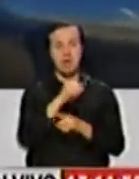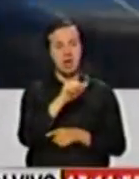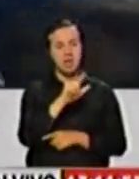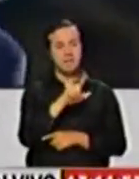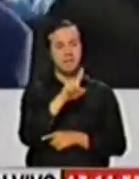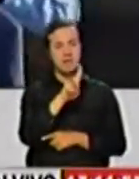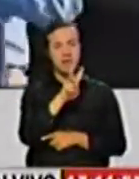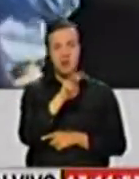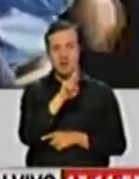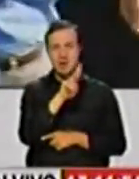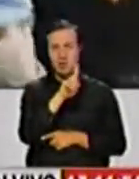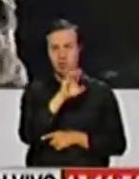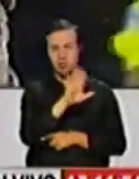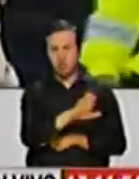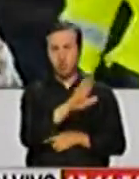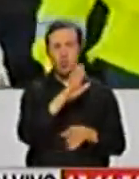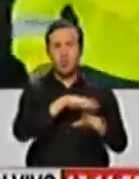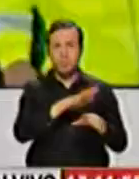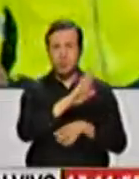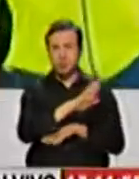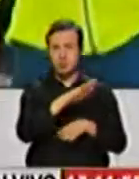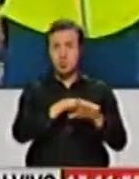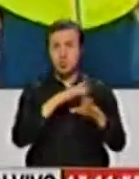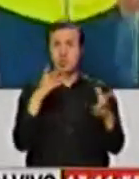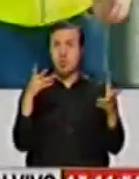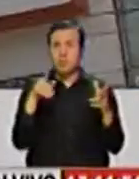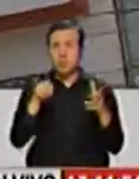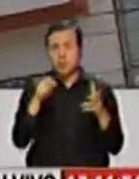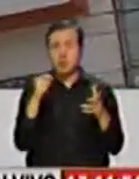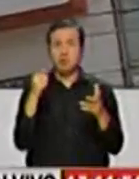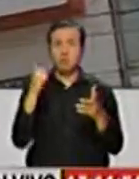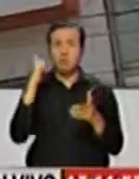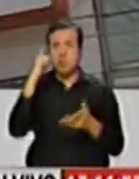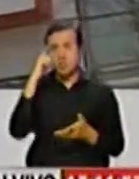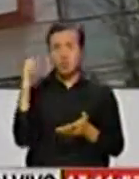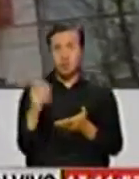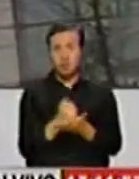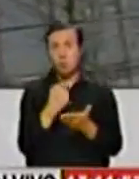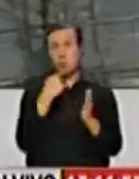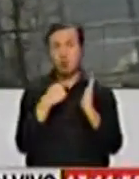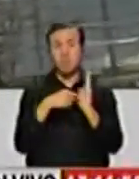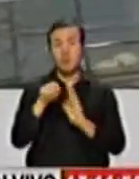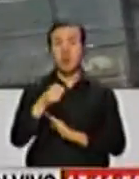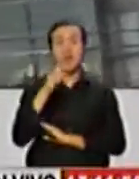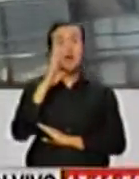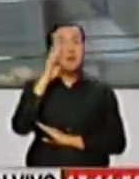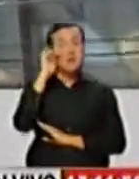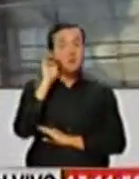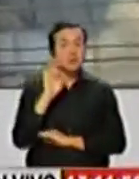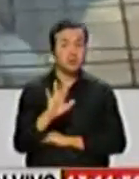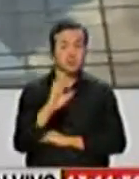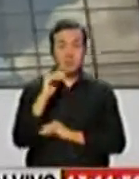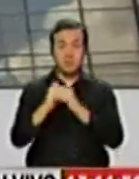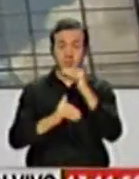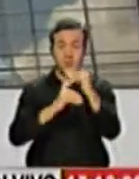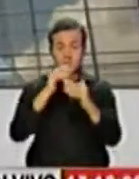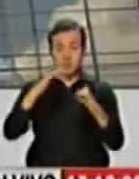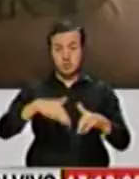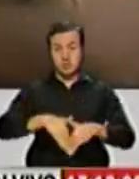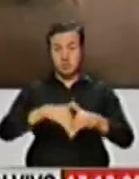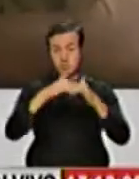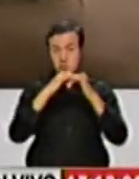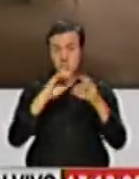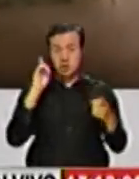los principales responsables de la situación que afrontan los medios incautados. Un ejemplo es Gama Visión, el cual, a pesar de estar en proceso de